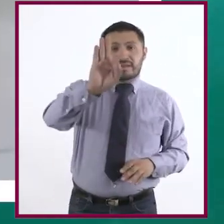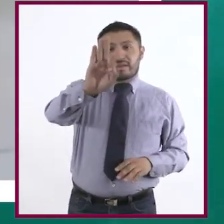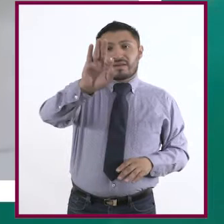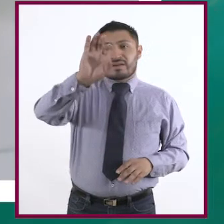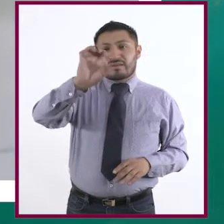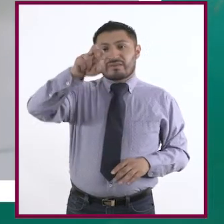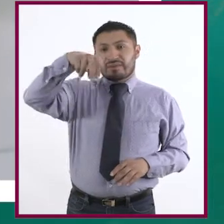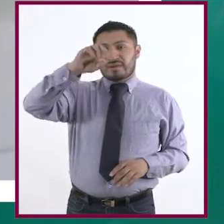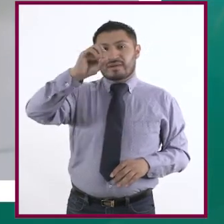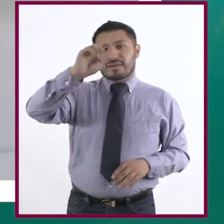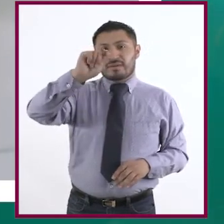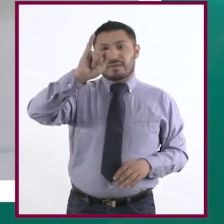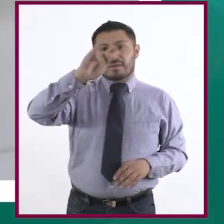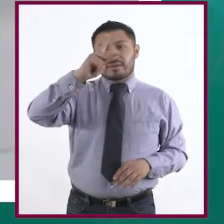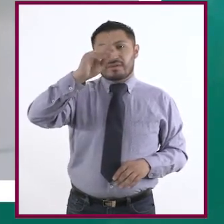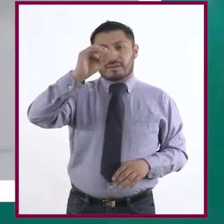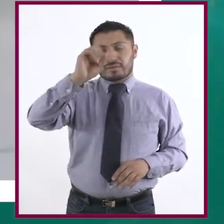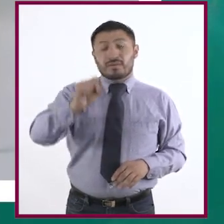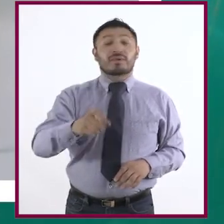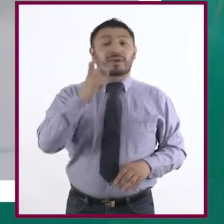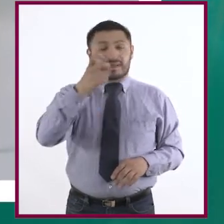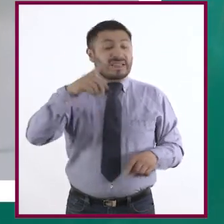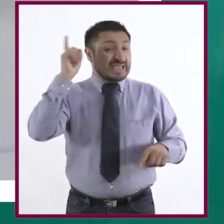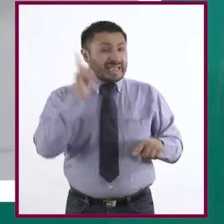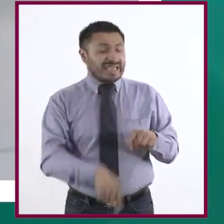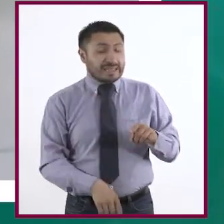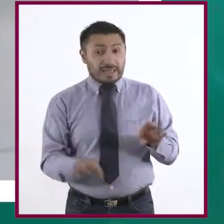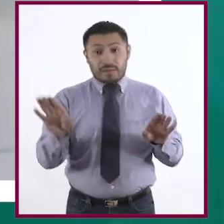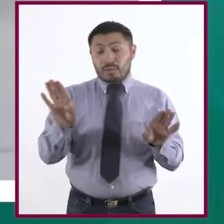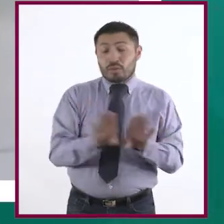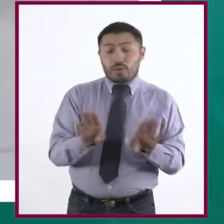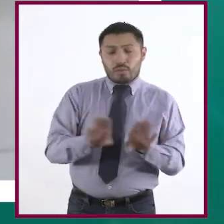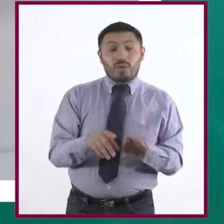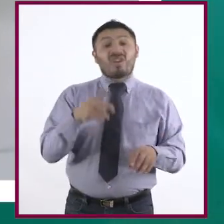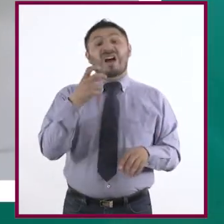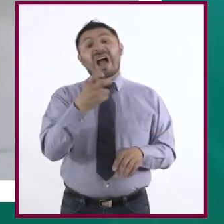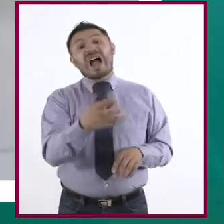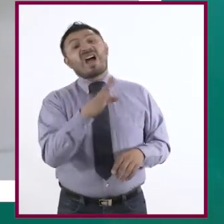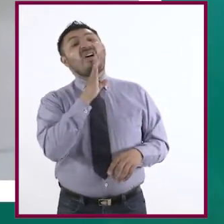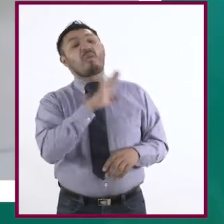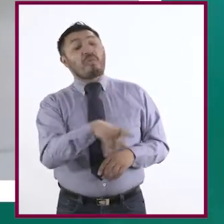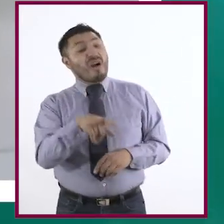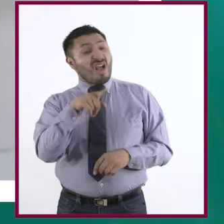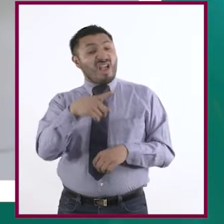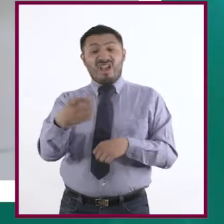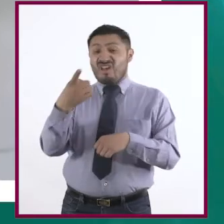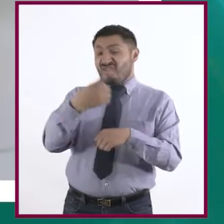deseables o dañinos por los mismos personajes, ¿no? Los individuos, las sociedades o las culturas.